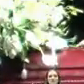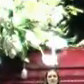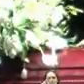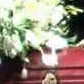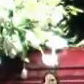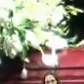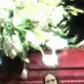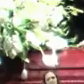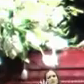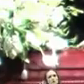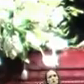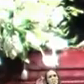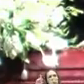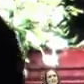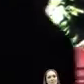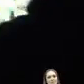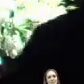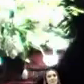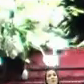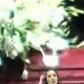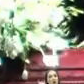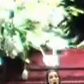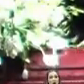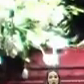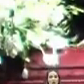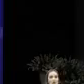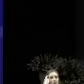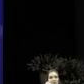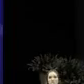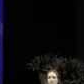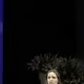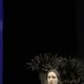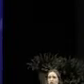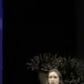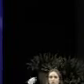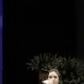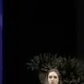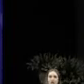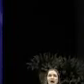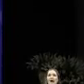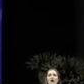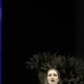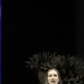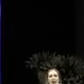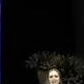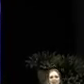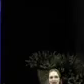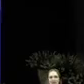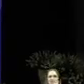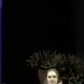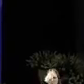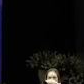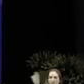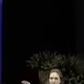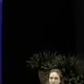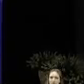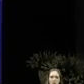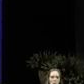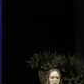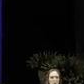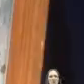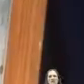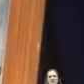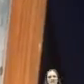respetó esta decisión, ya que también se había ofrecido el Palacio de Bellas Artes en la capital mexicana para rendirle este